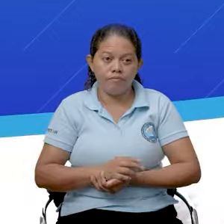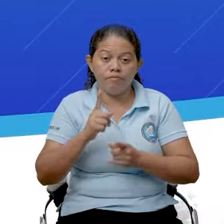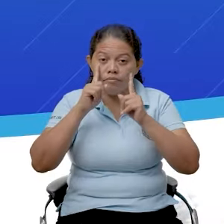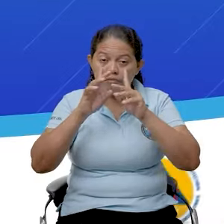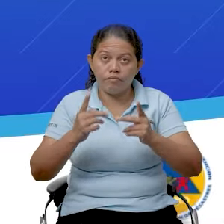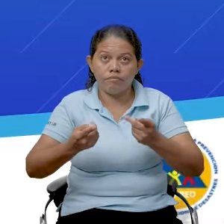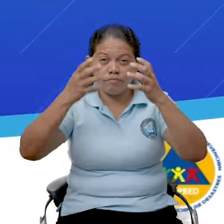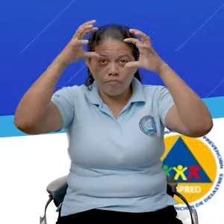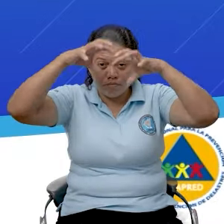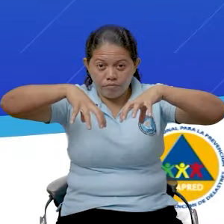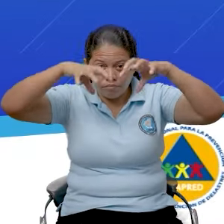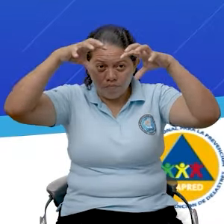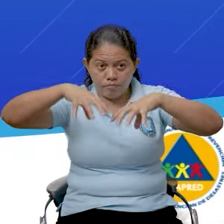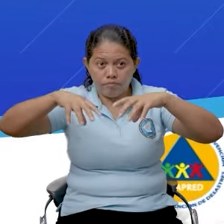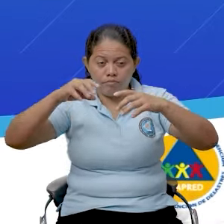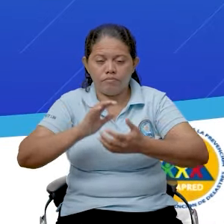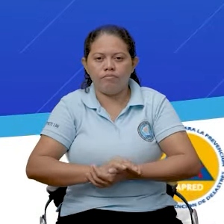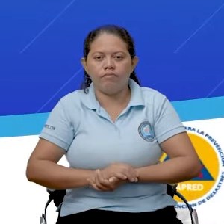Protejámonos de las lluvias.